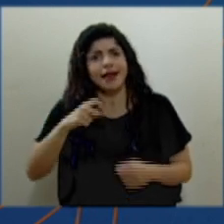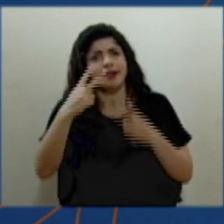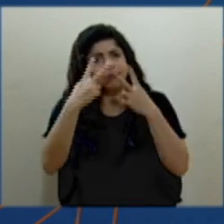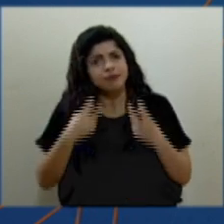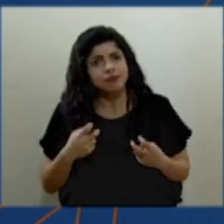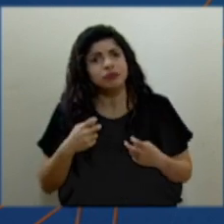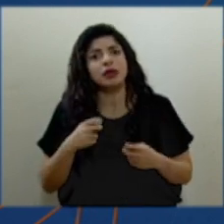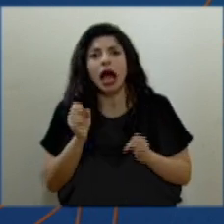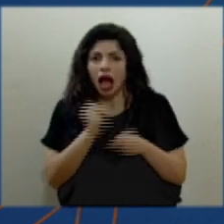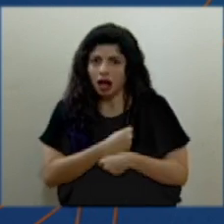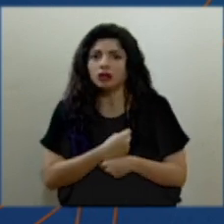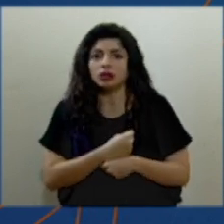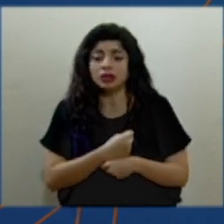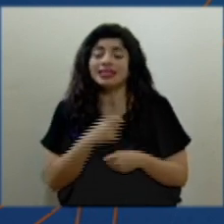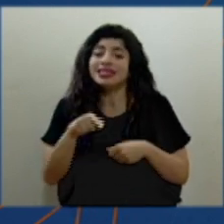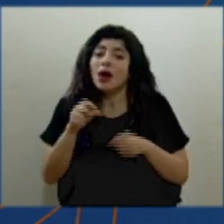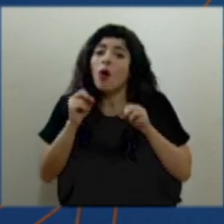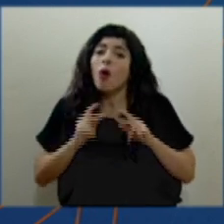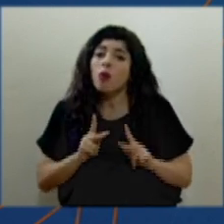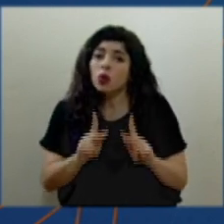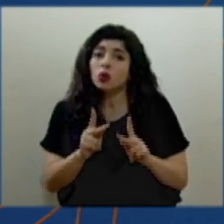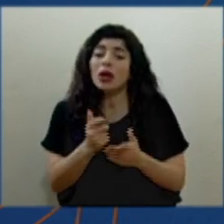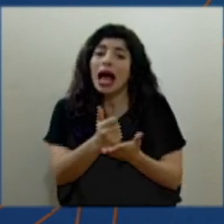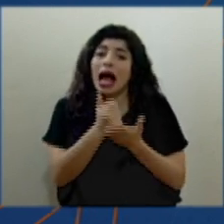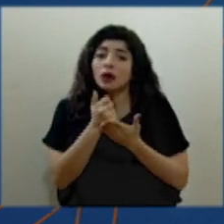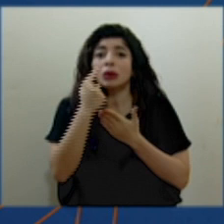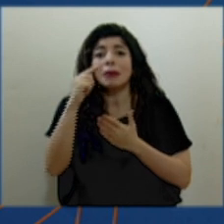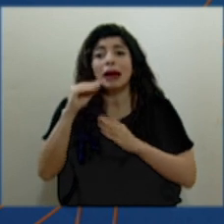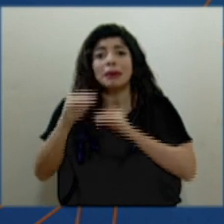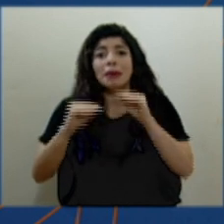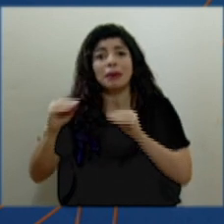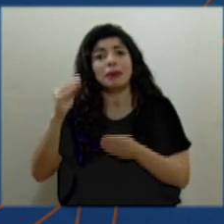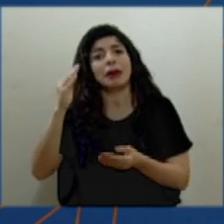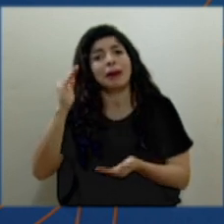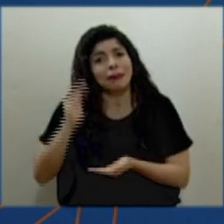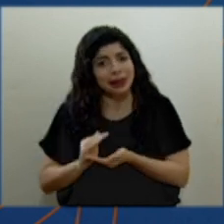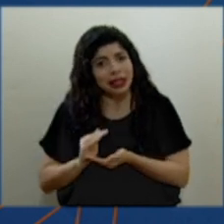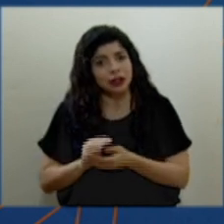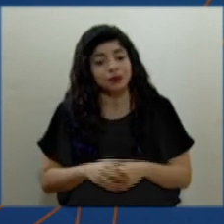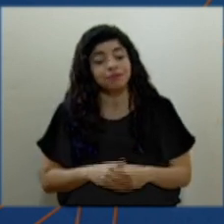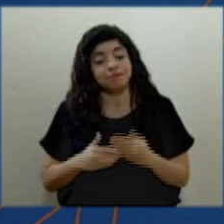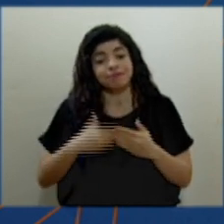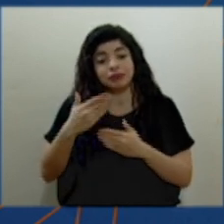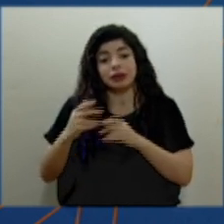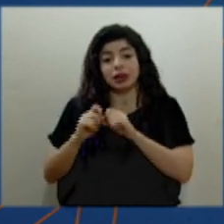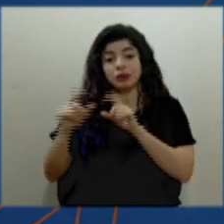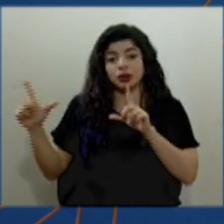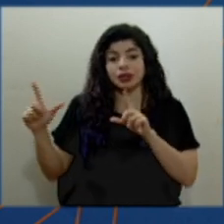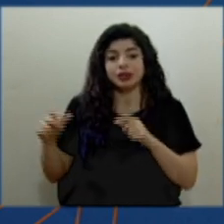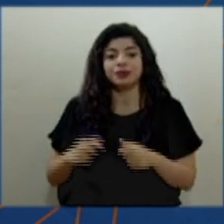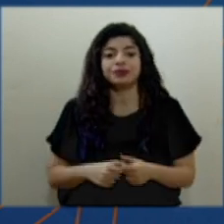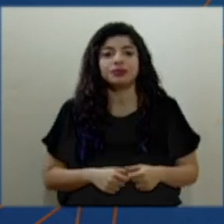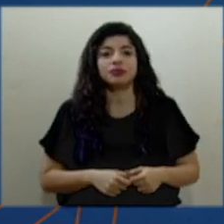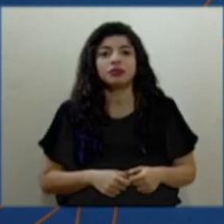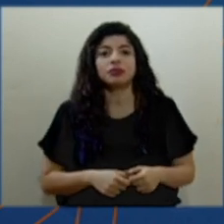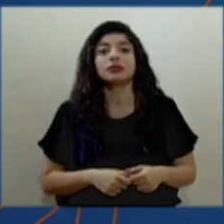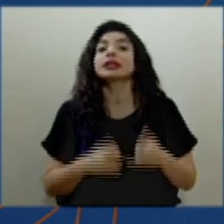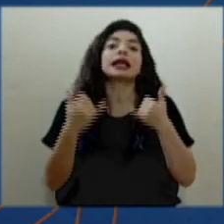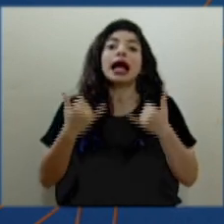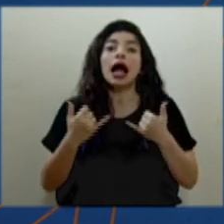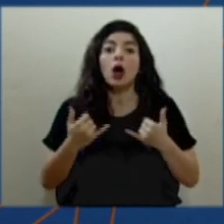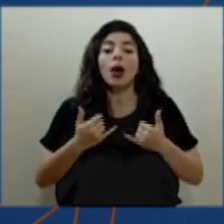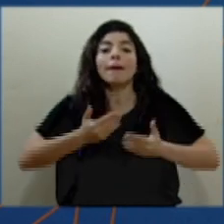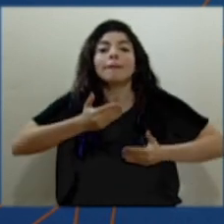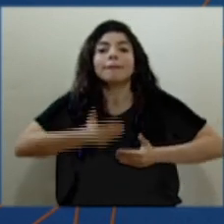Por favor, aprovechemos esta oportunidad para detener el contagio. Por favor, pasemos a la siguiente diapositiva. Estamos en